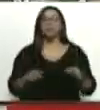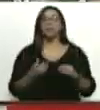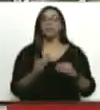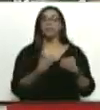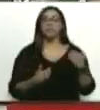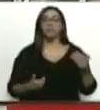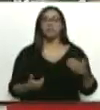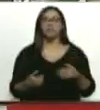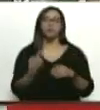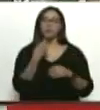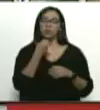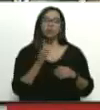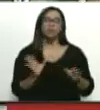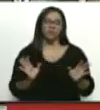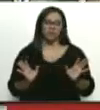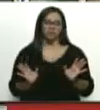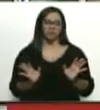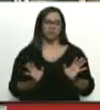Esto es lo único bueno que tiene la carta,